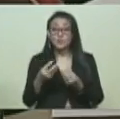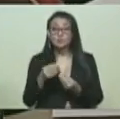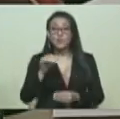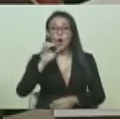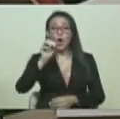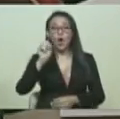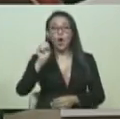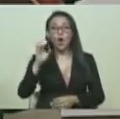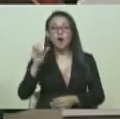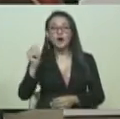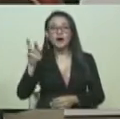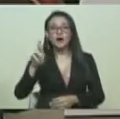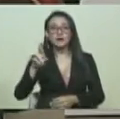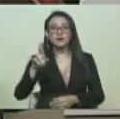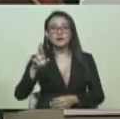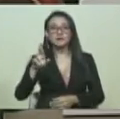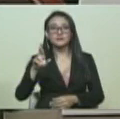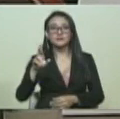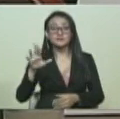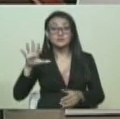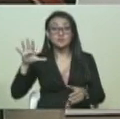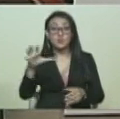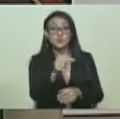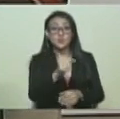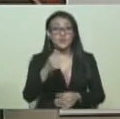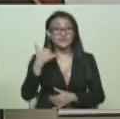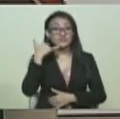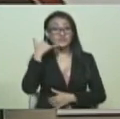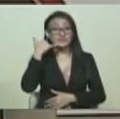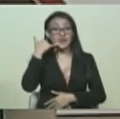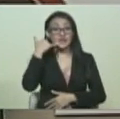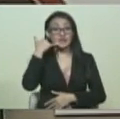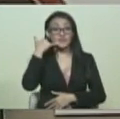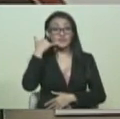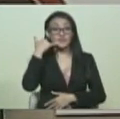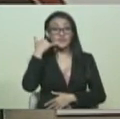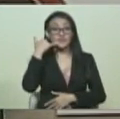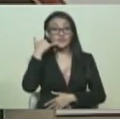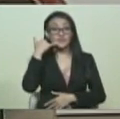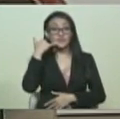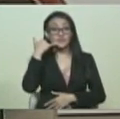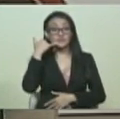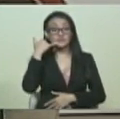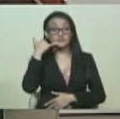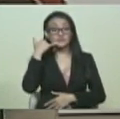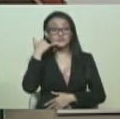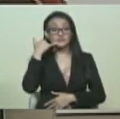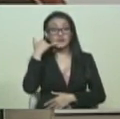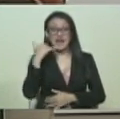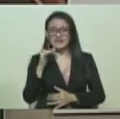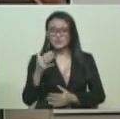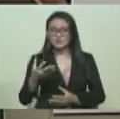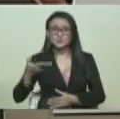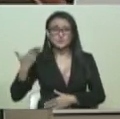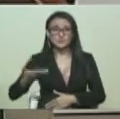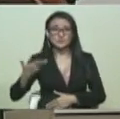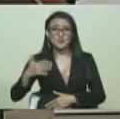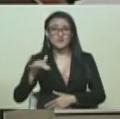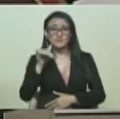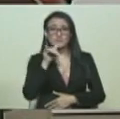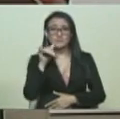los teléfonos que se le incautó, que además dentro de ellos hay valiosa información